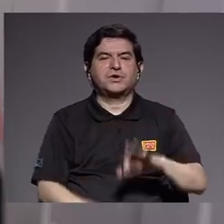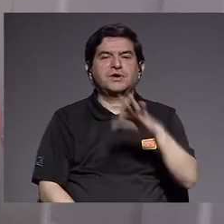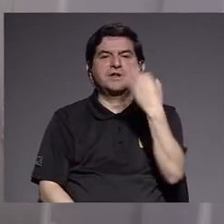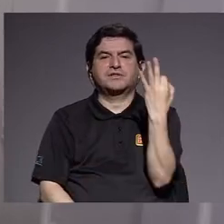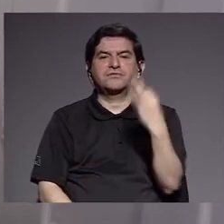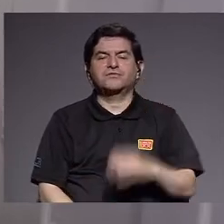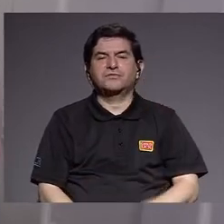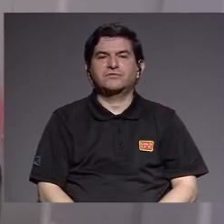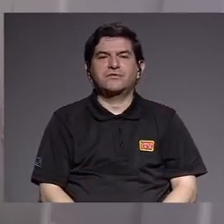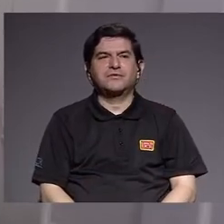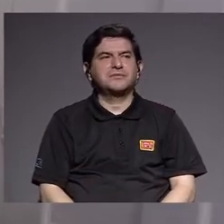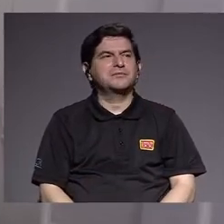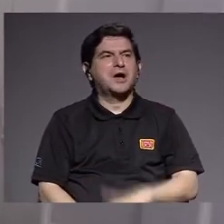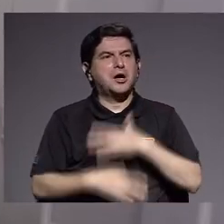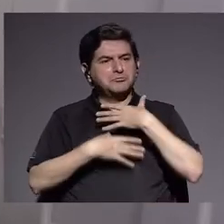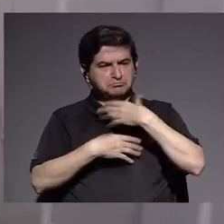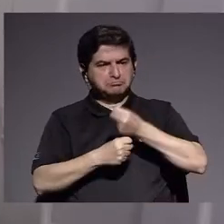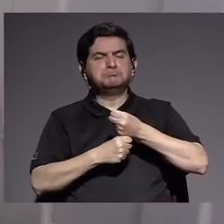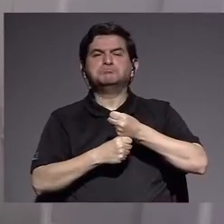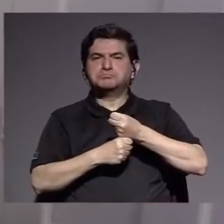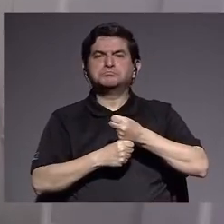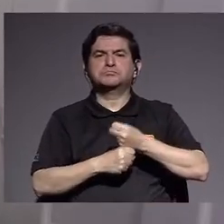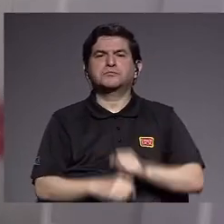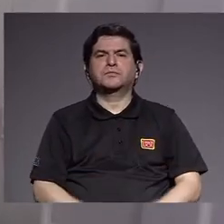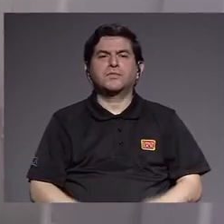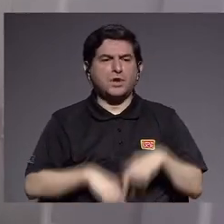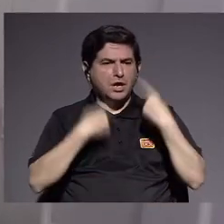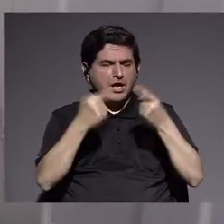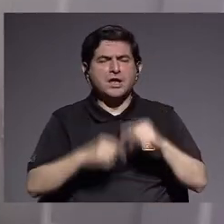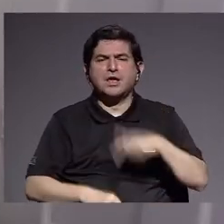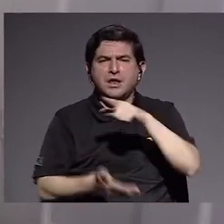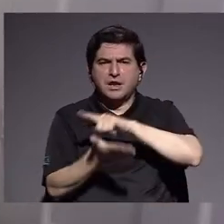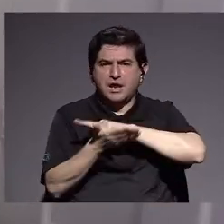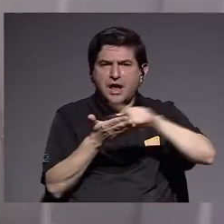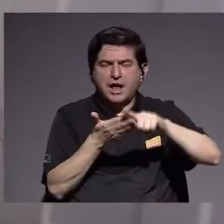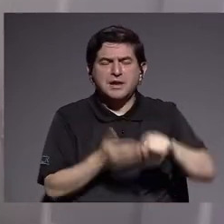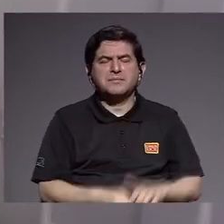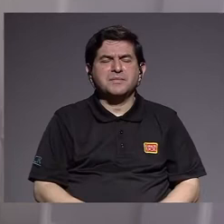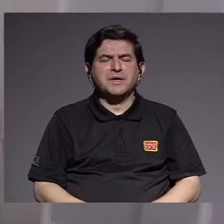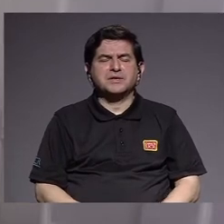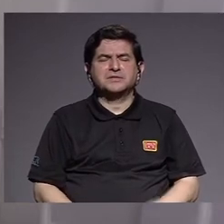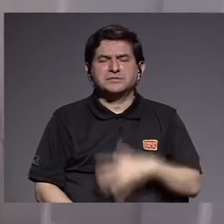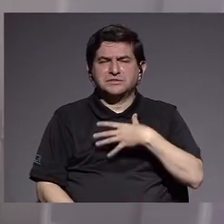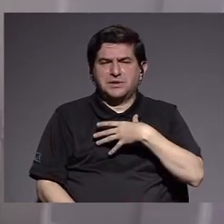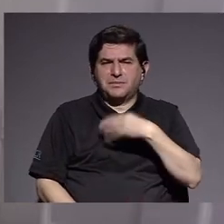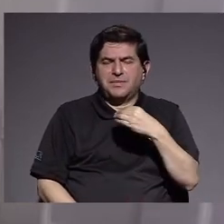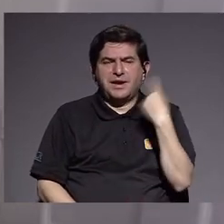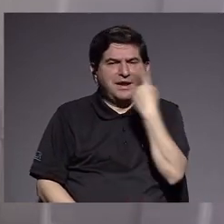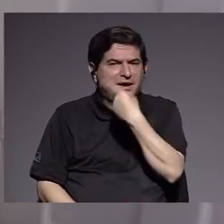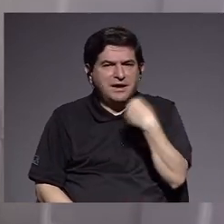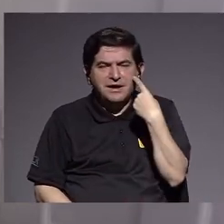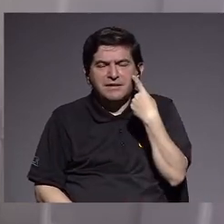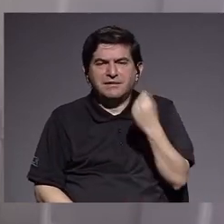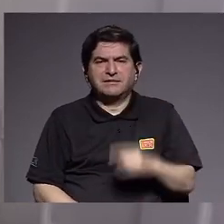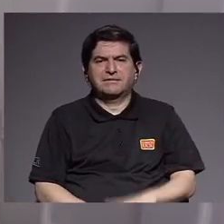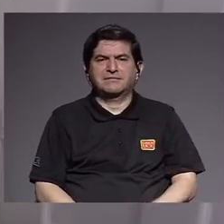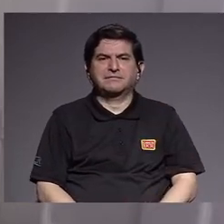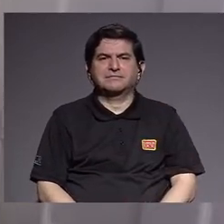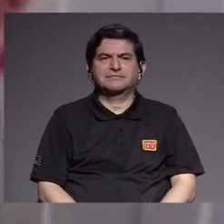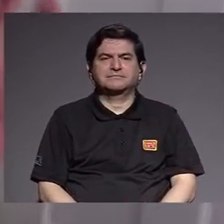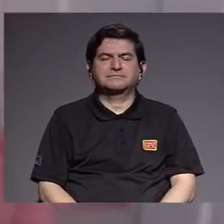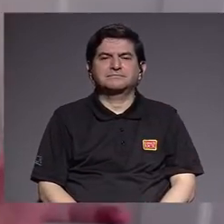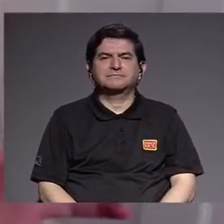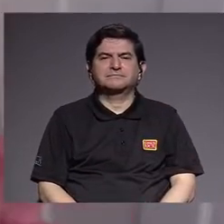ir hacerse una limpieza un blanqueamiento lo que sea en un lugar donde se van a estar preocupando